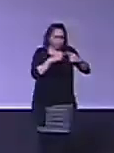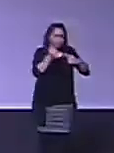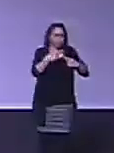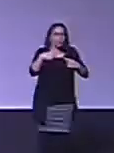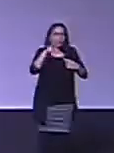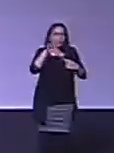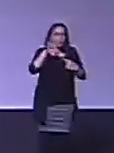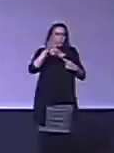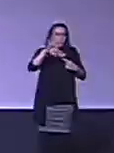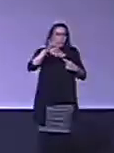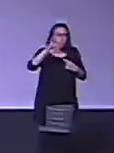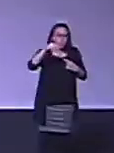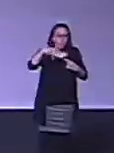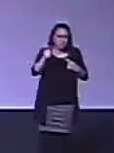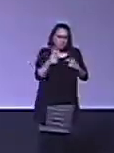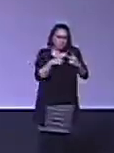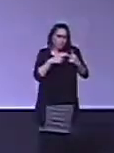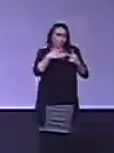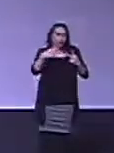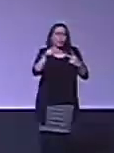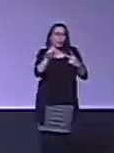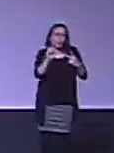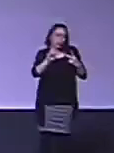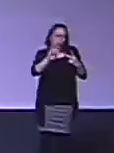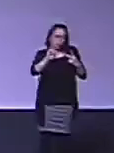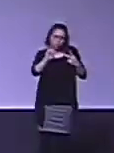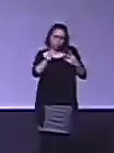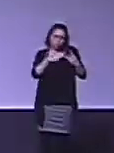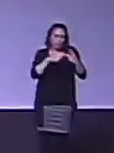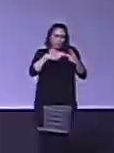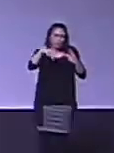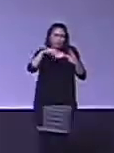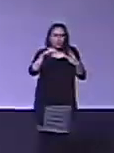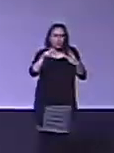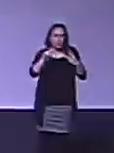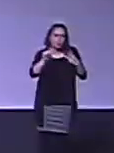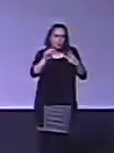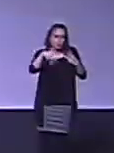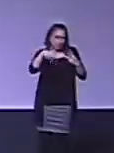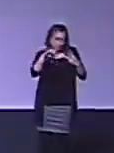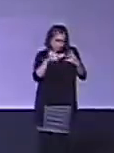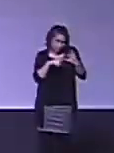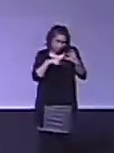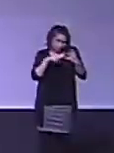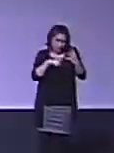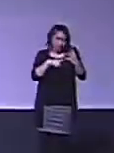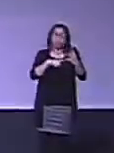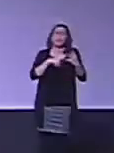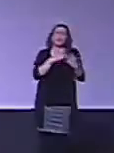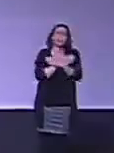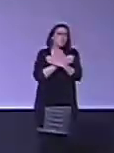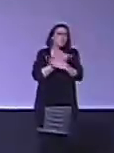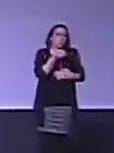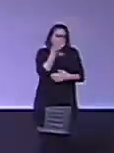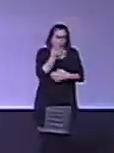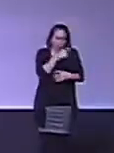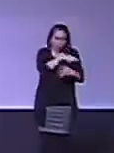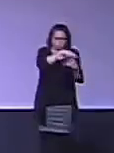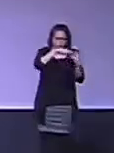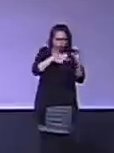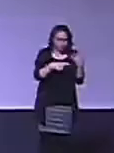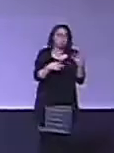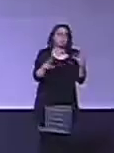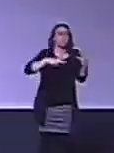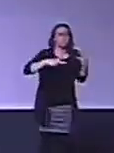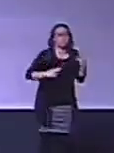Otaola, Gloria Agirre, Txikita Daizarna, Nekane Larramendi, eta Maria Rosa Soroa. Igo